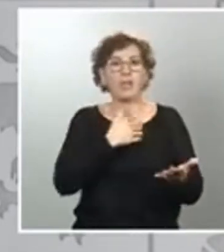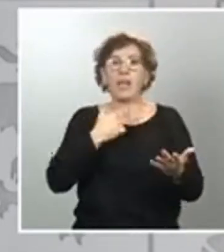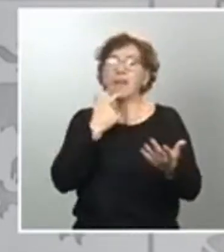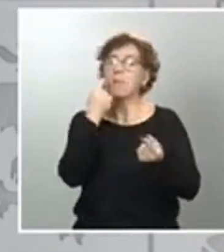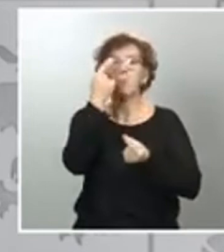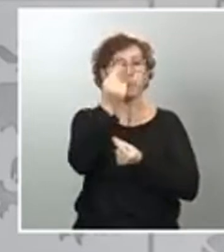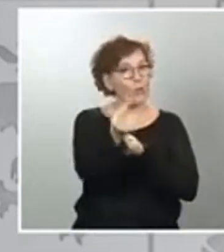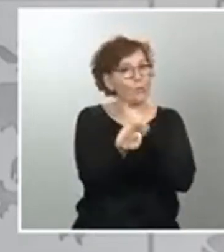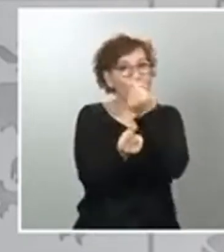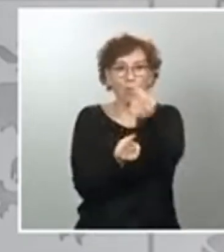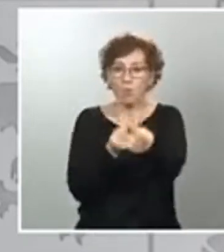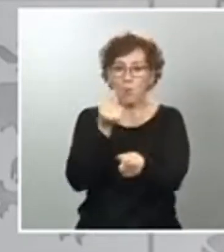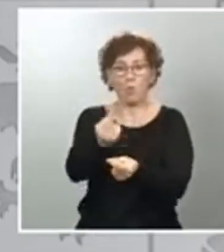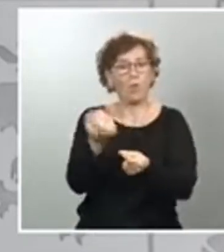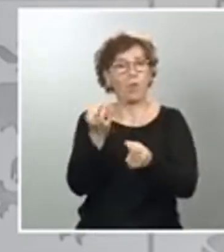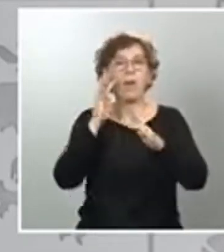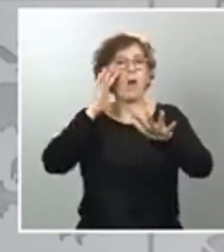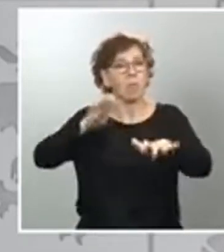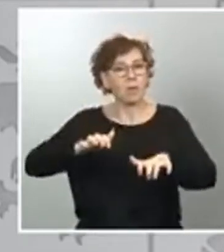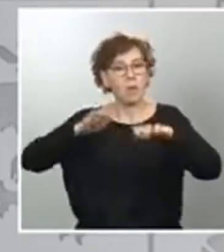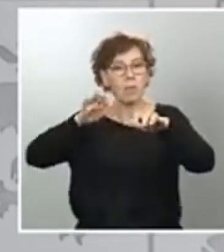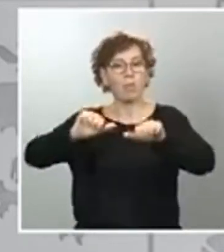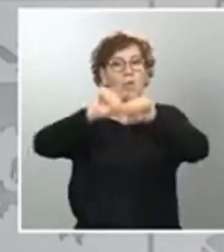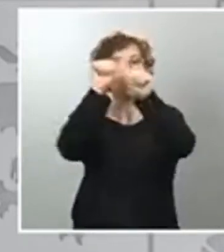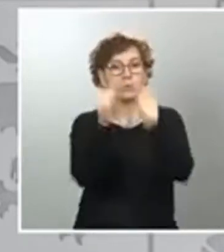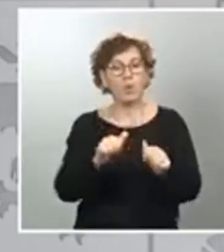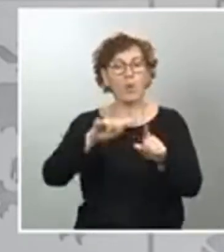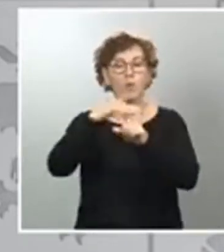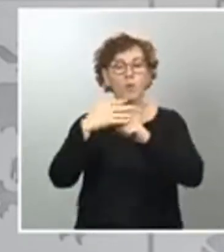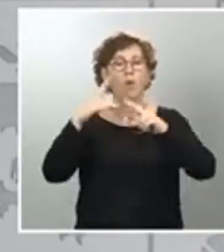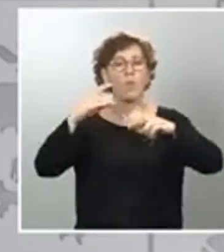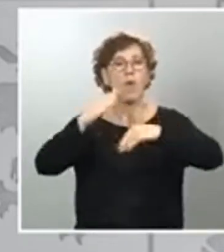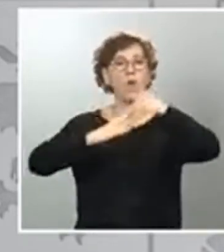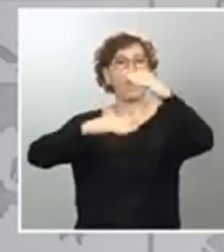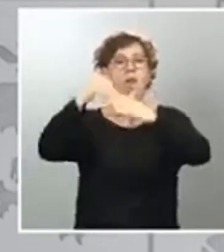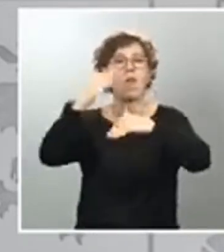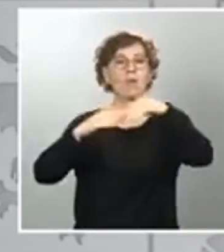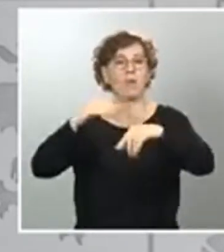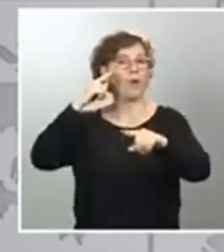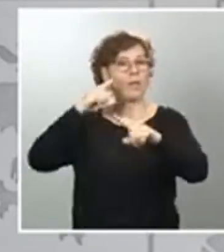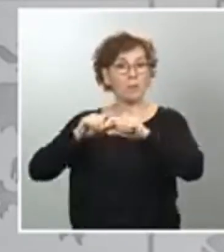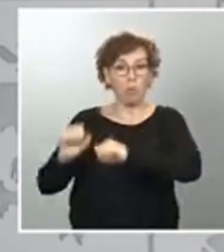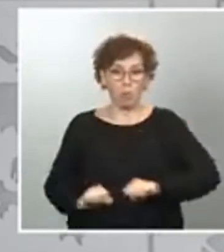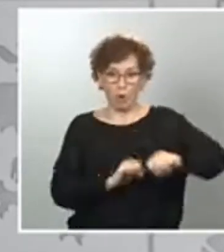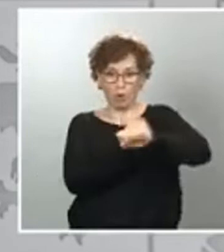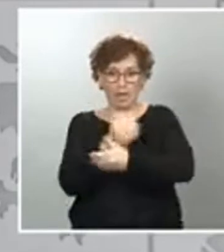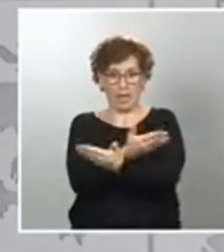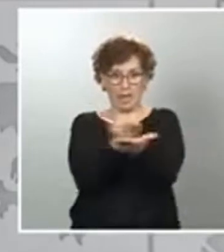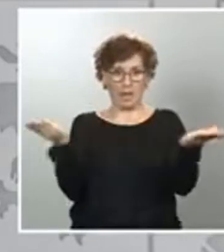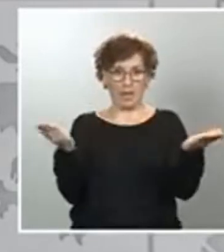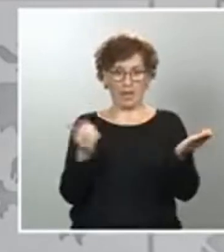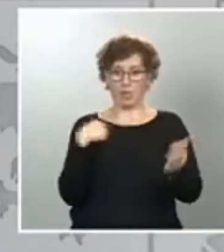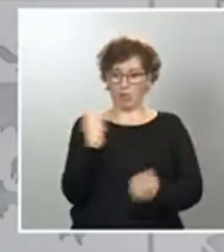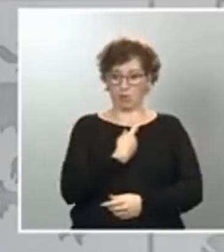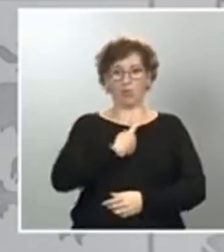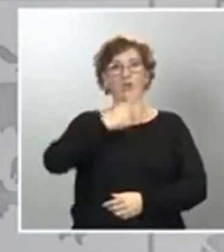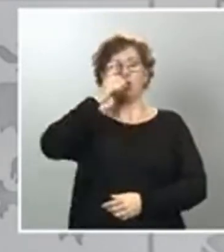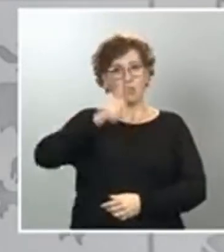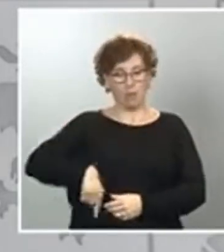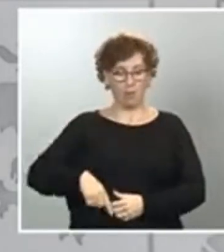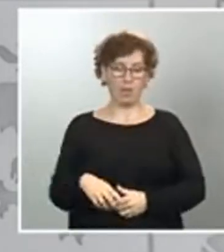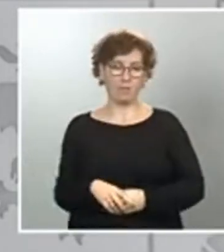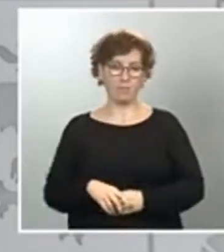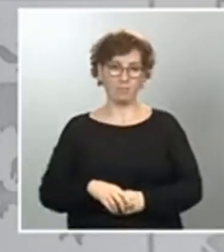esta nueva normalidad que estamos dibujando, construyendo entre todos, para protegernos y proteger al conjunto de la sociedad de